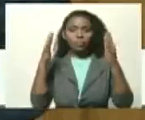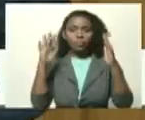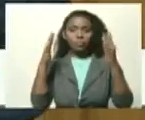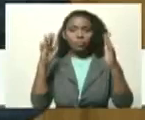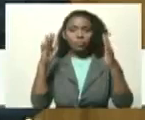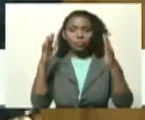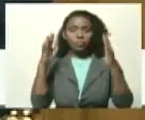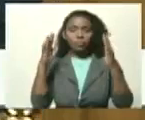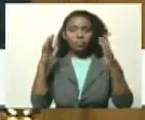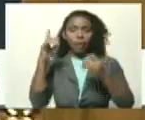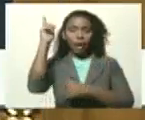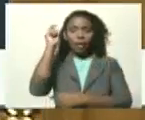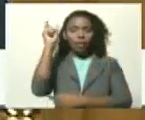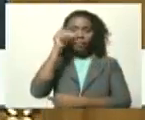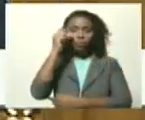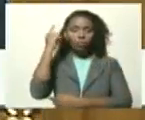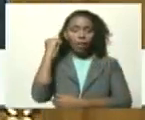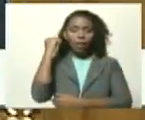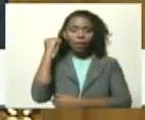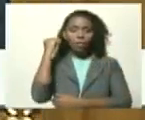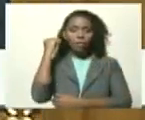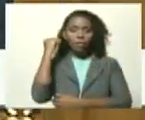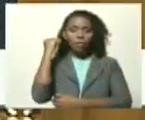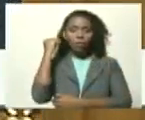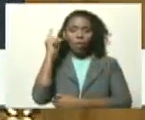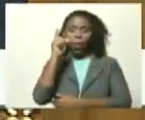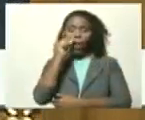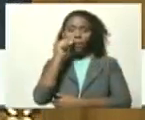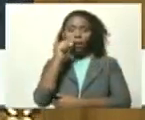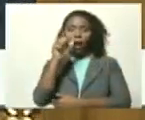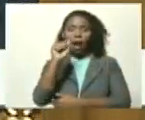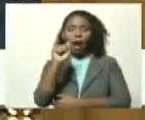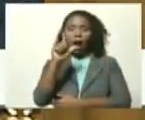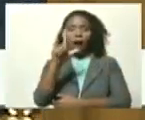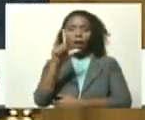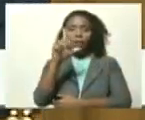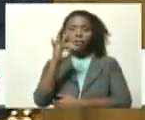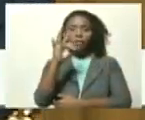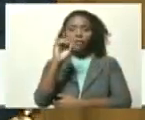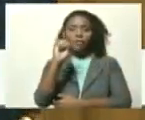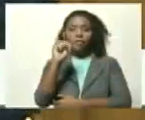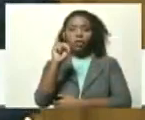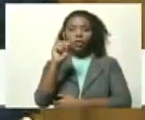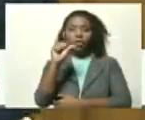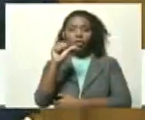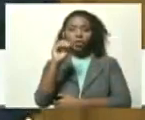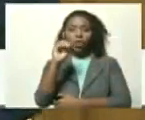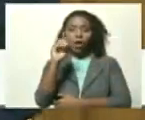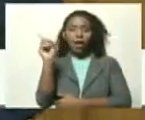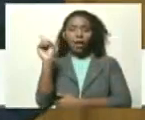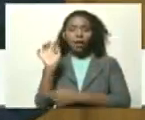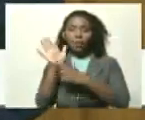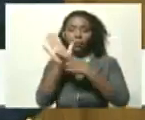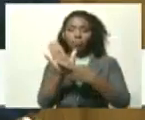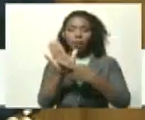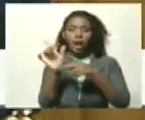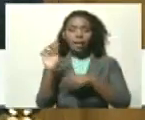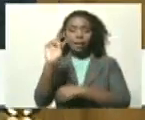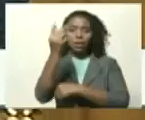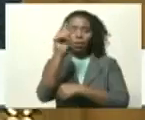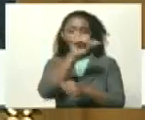Al diputado Alfonso Campos, para que nos represente como el